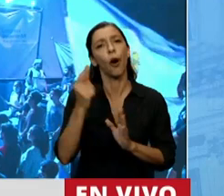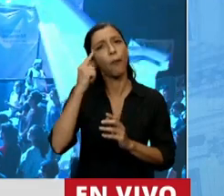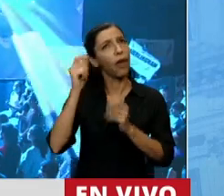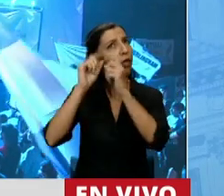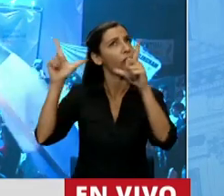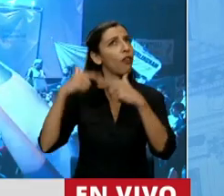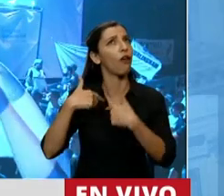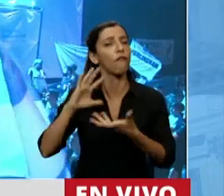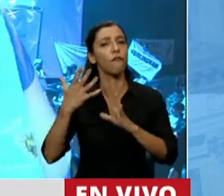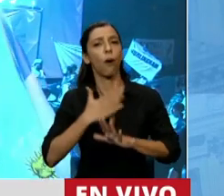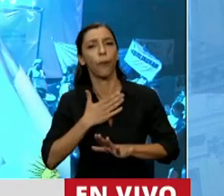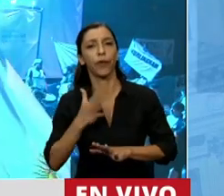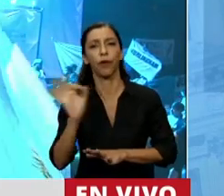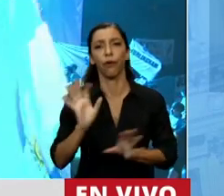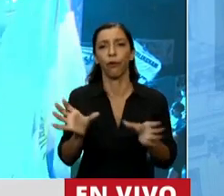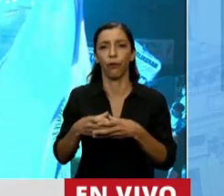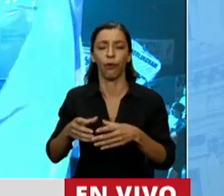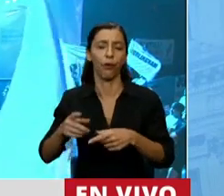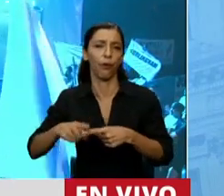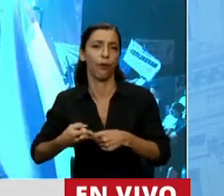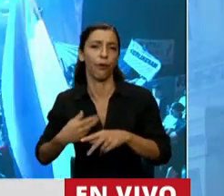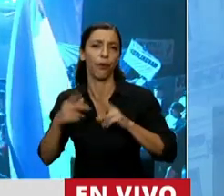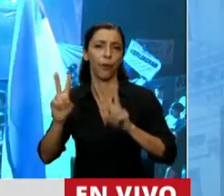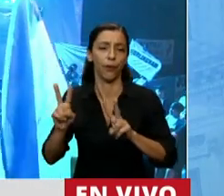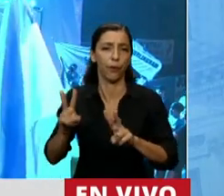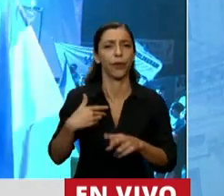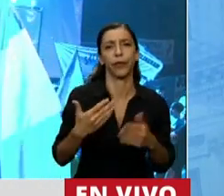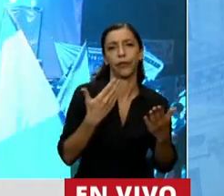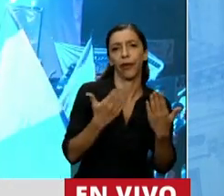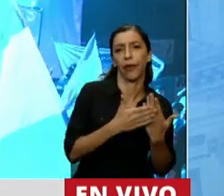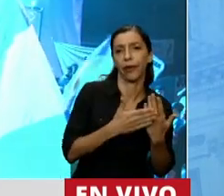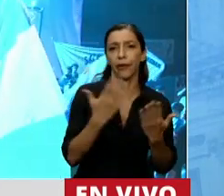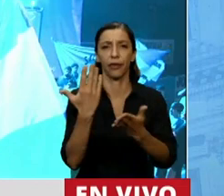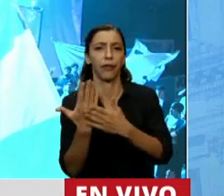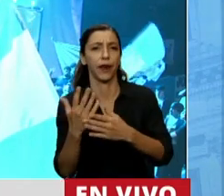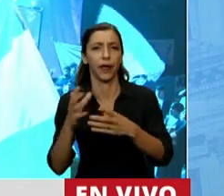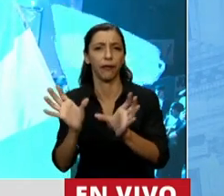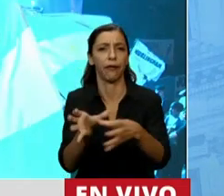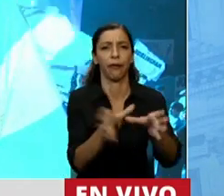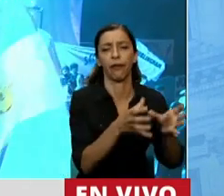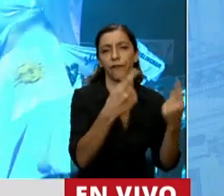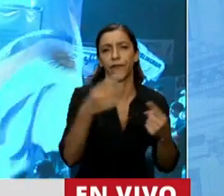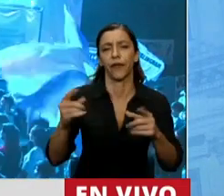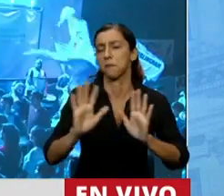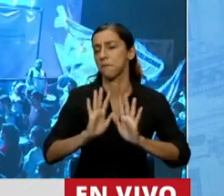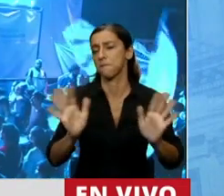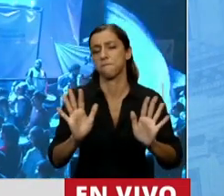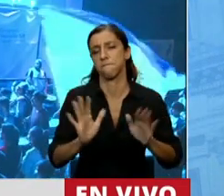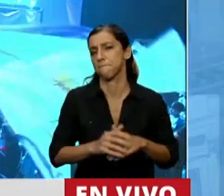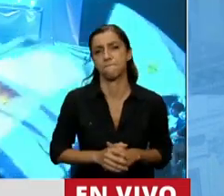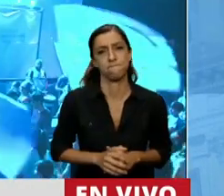somos peronistas, radicales, de derecha o de izquierda. Esto es una cuestión de